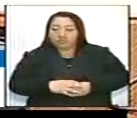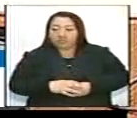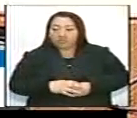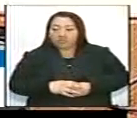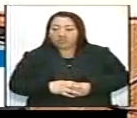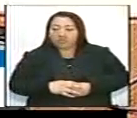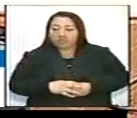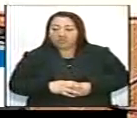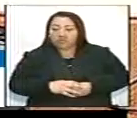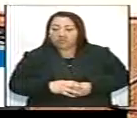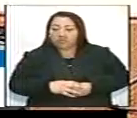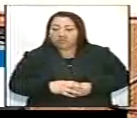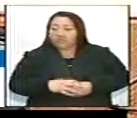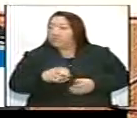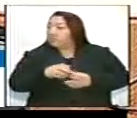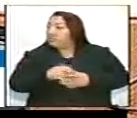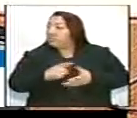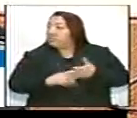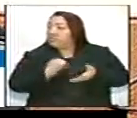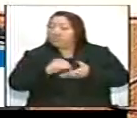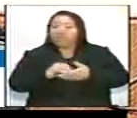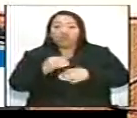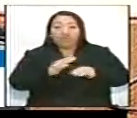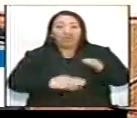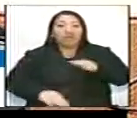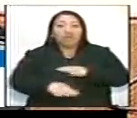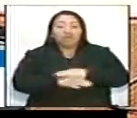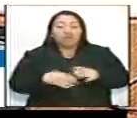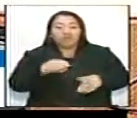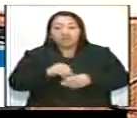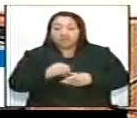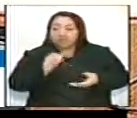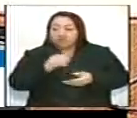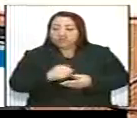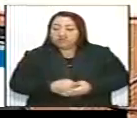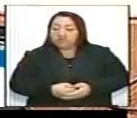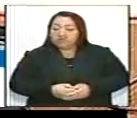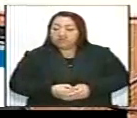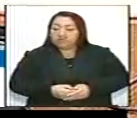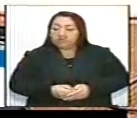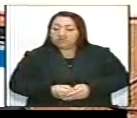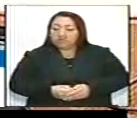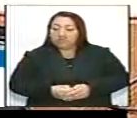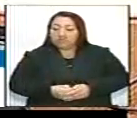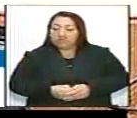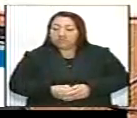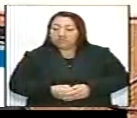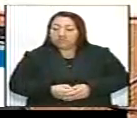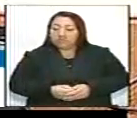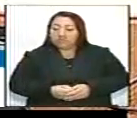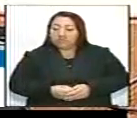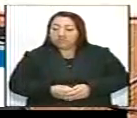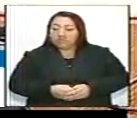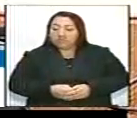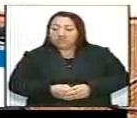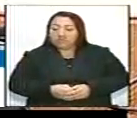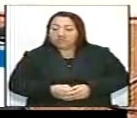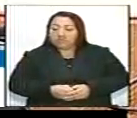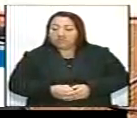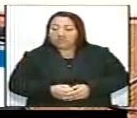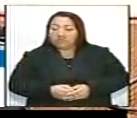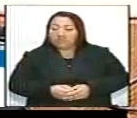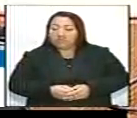padrón nominal, que fue el instrumento que se colocó como la base para subirlo al aplicativo, está desactualizado, ¿no?